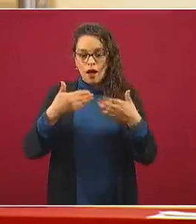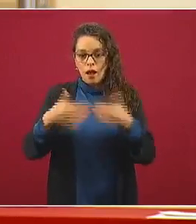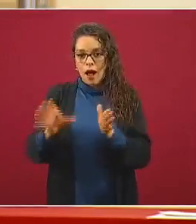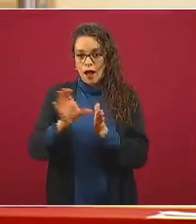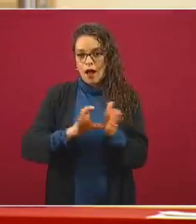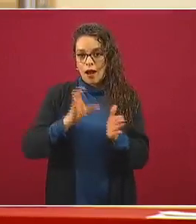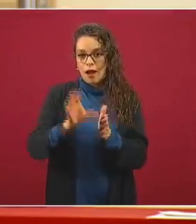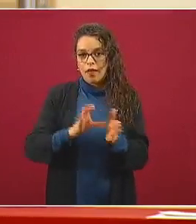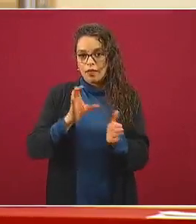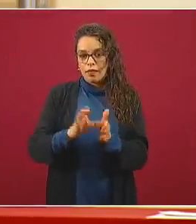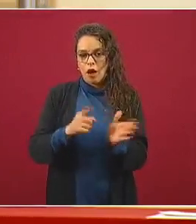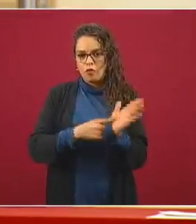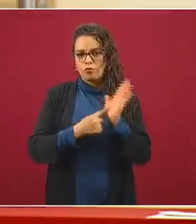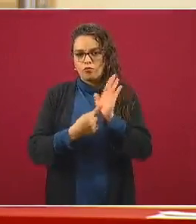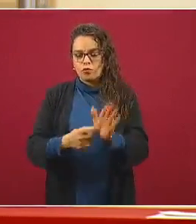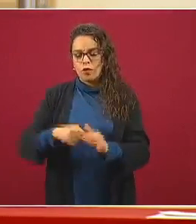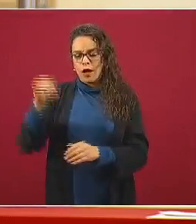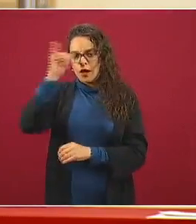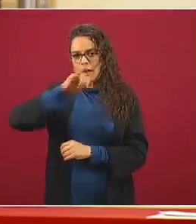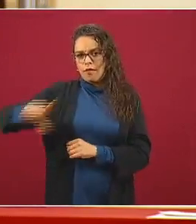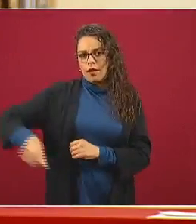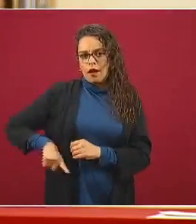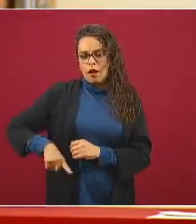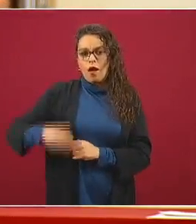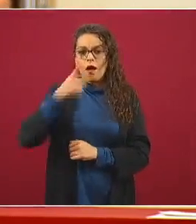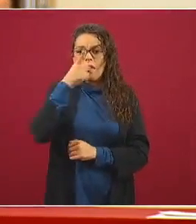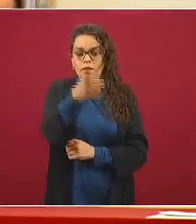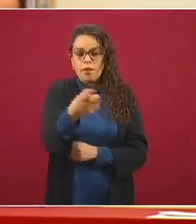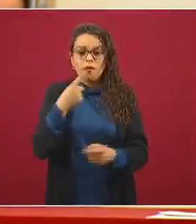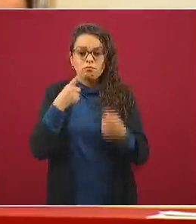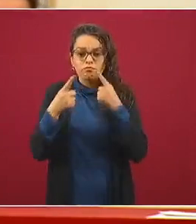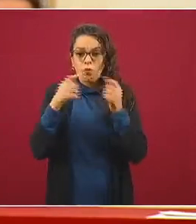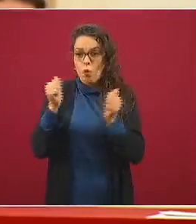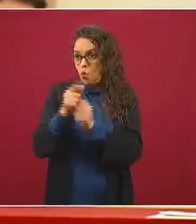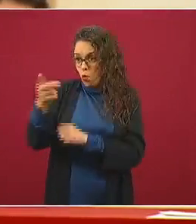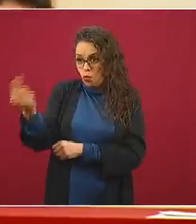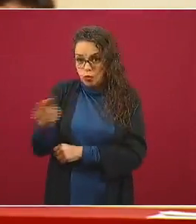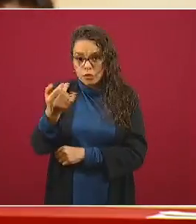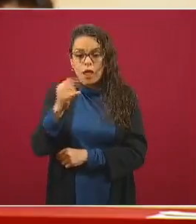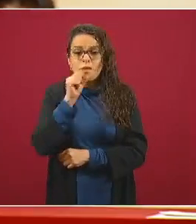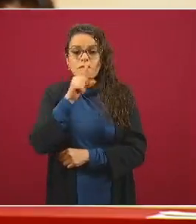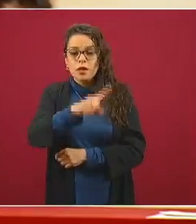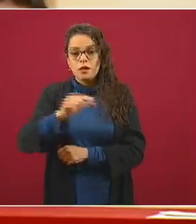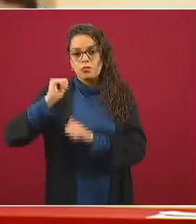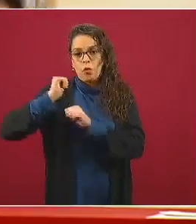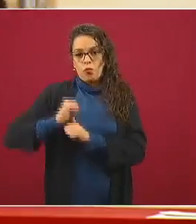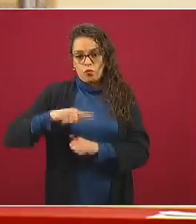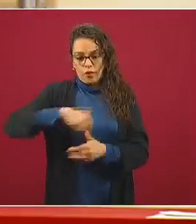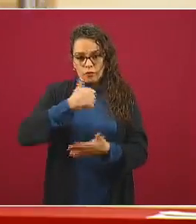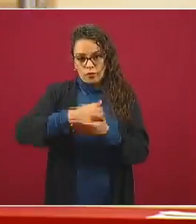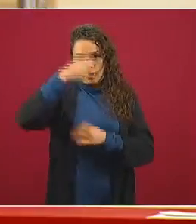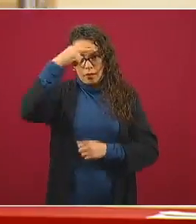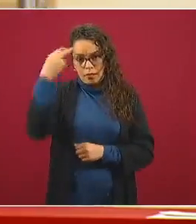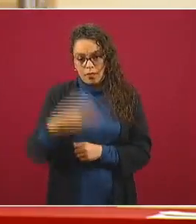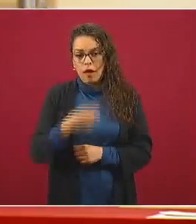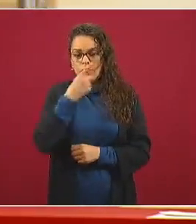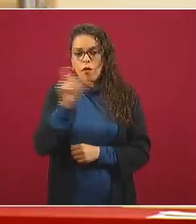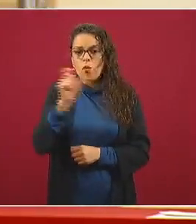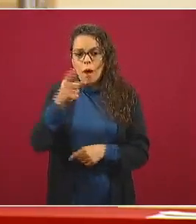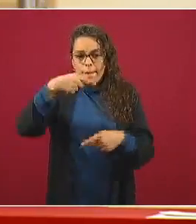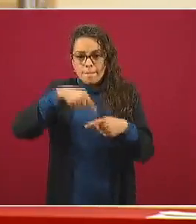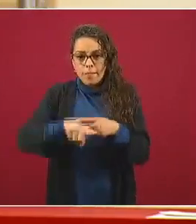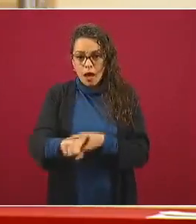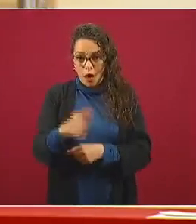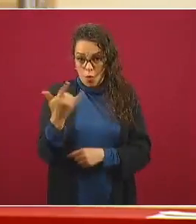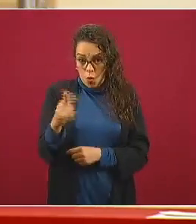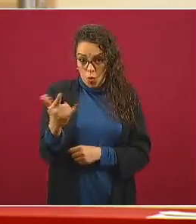la jefa de gobierno, que nos comentaba que lo consultaba con usted y con las autoridades también del Estado de México, se planea que sea a partir de julio